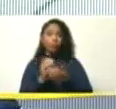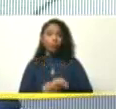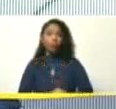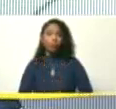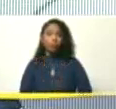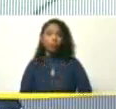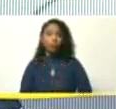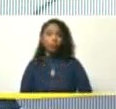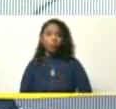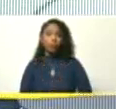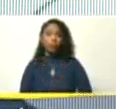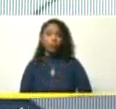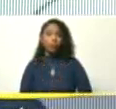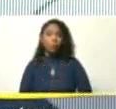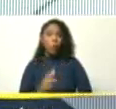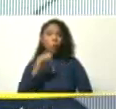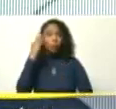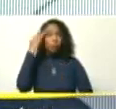o ilusoria.